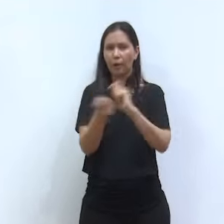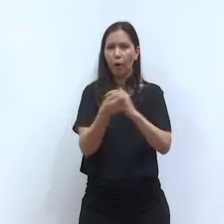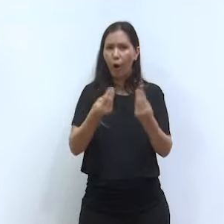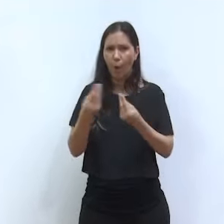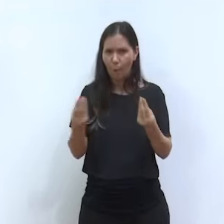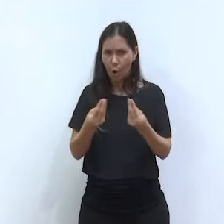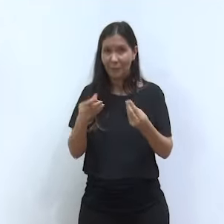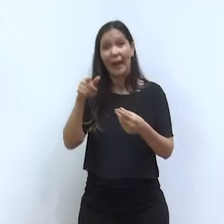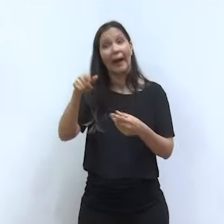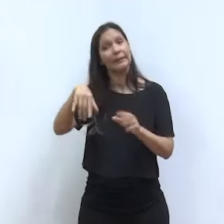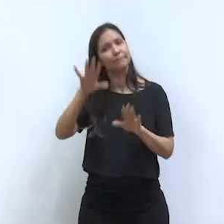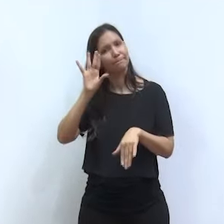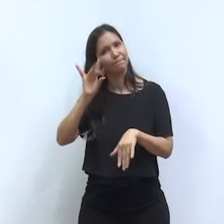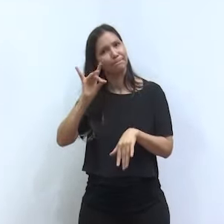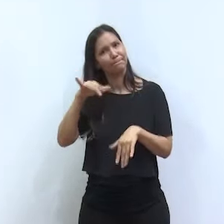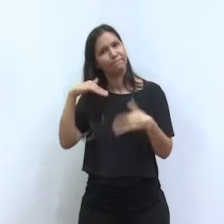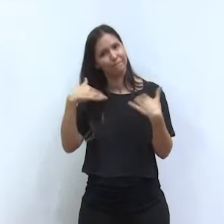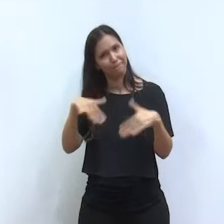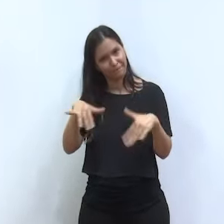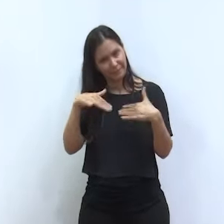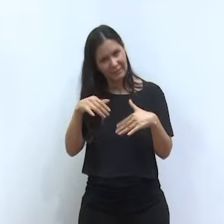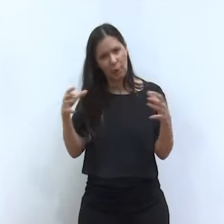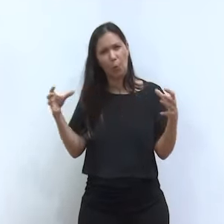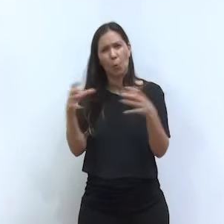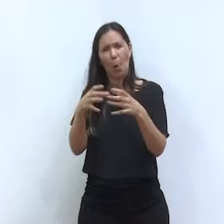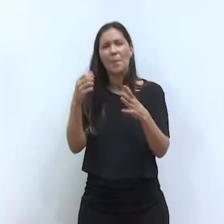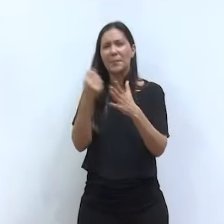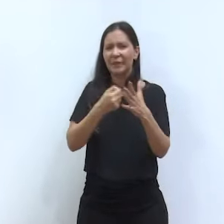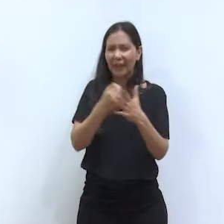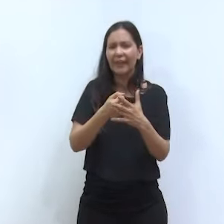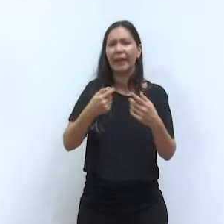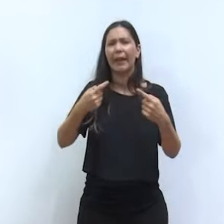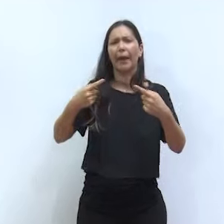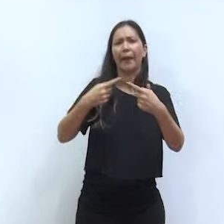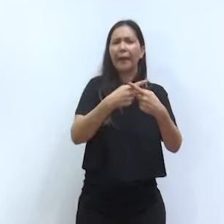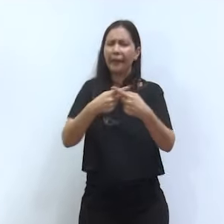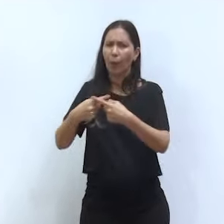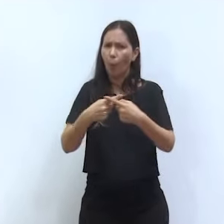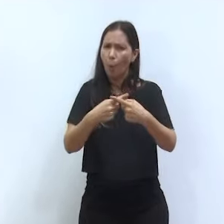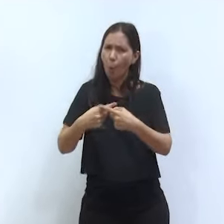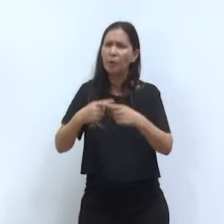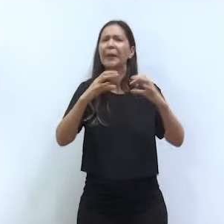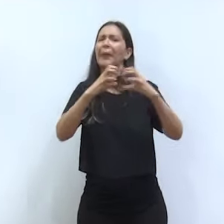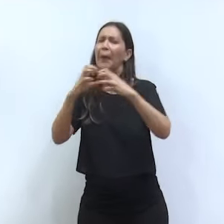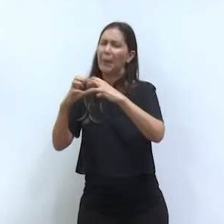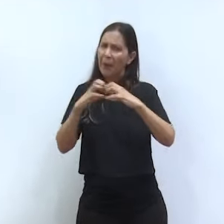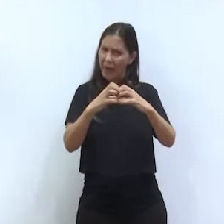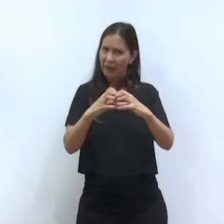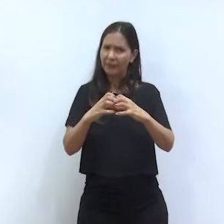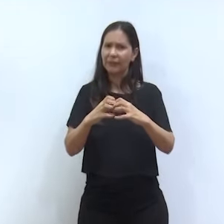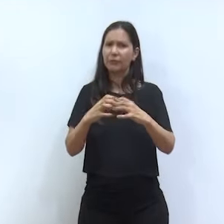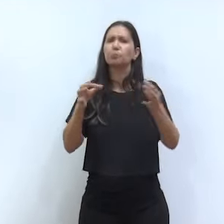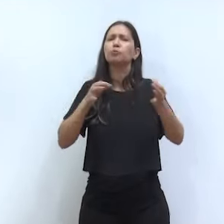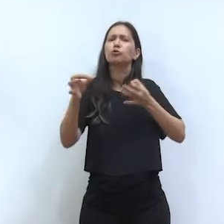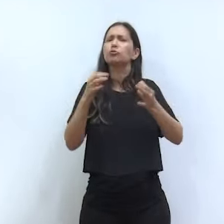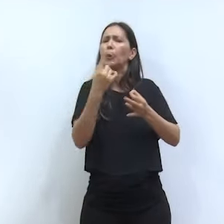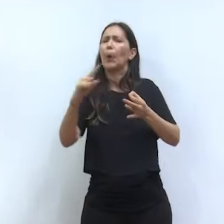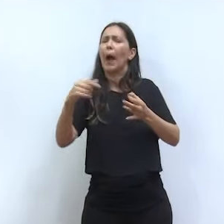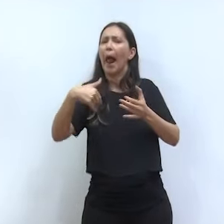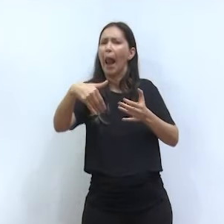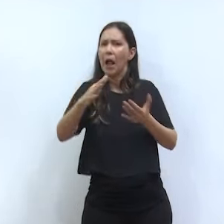dificultad y sobre todo militantes que utan que debatan que discutamos Cuál es el proyecto